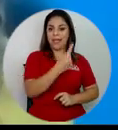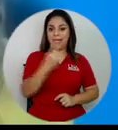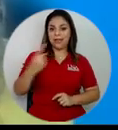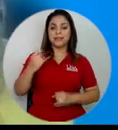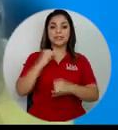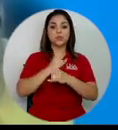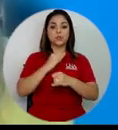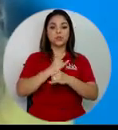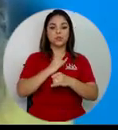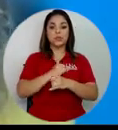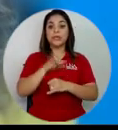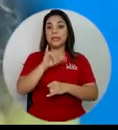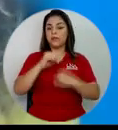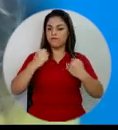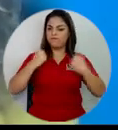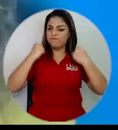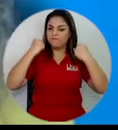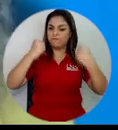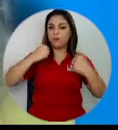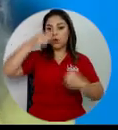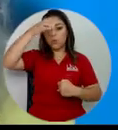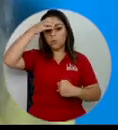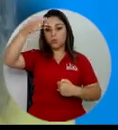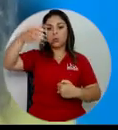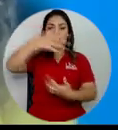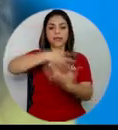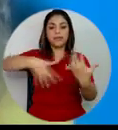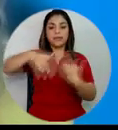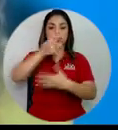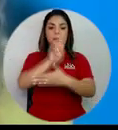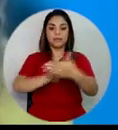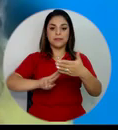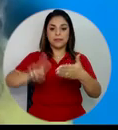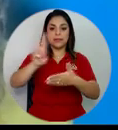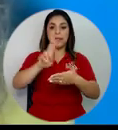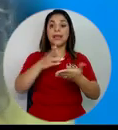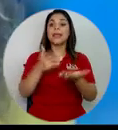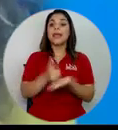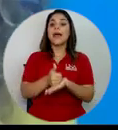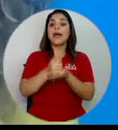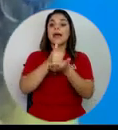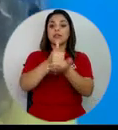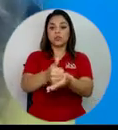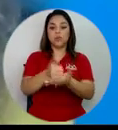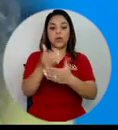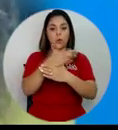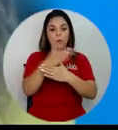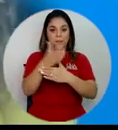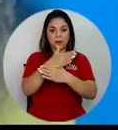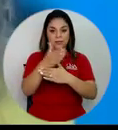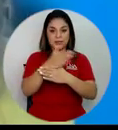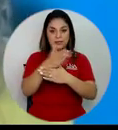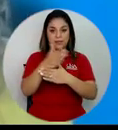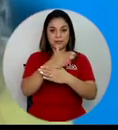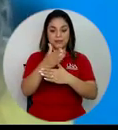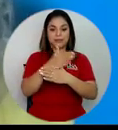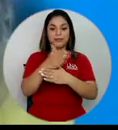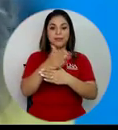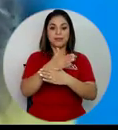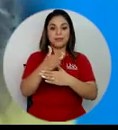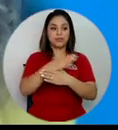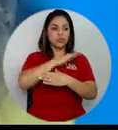de sus instituciones, lo que fortalece una cultura interuniversitaria que permite justamente